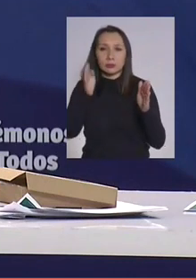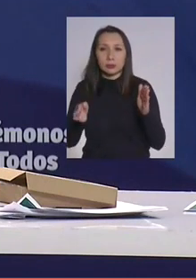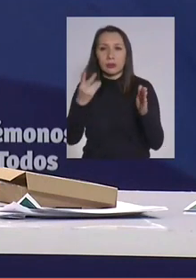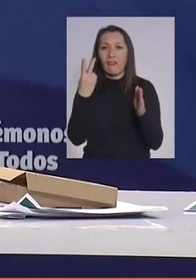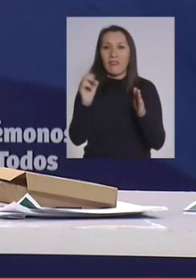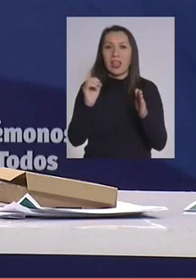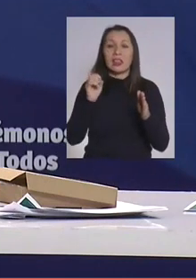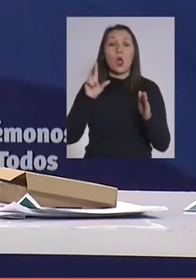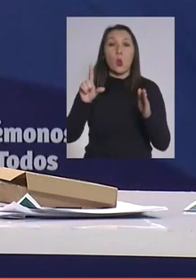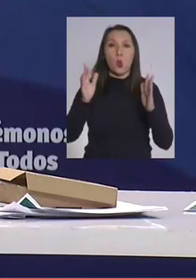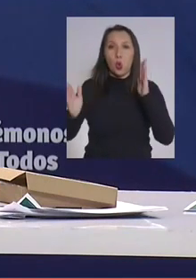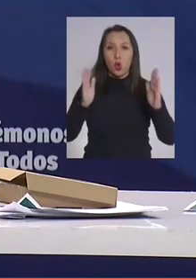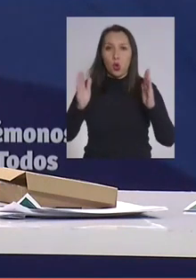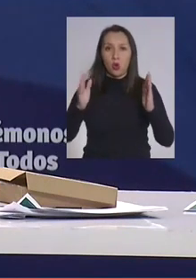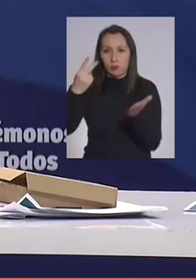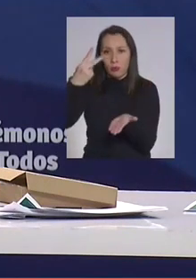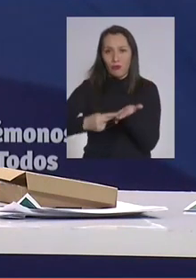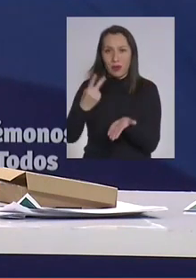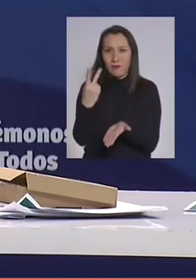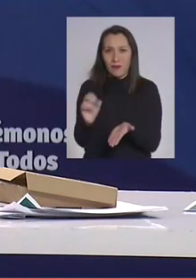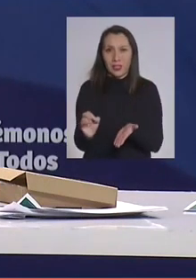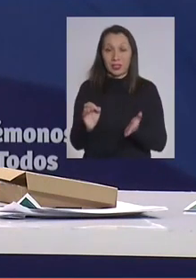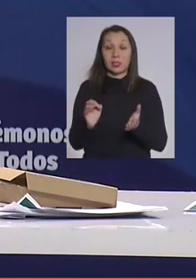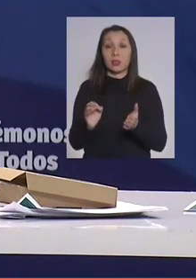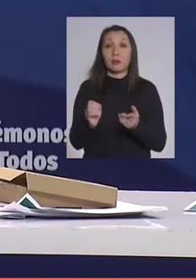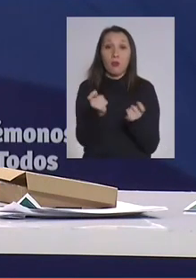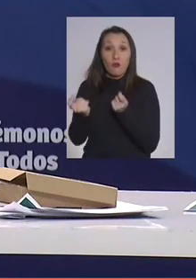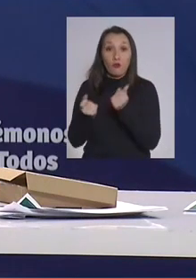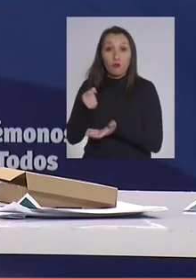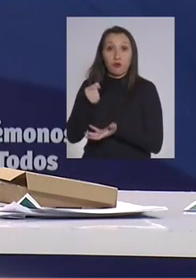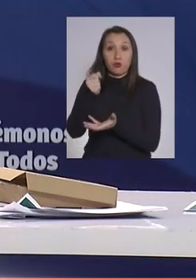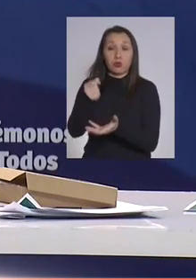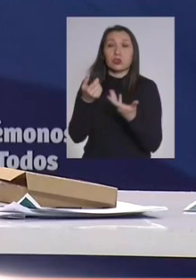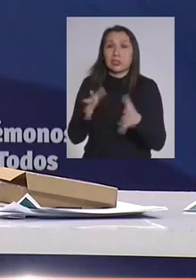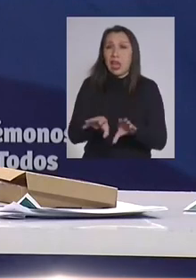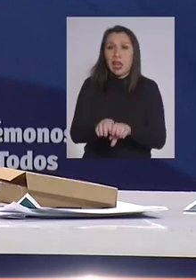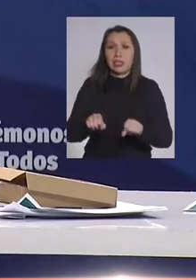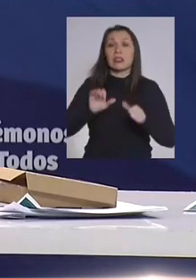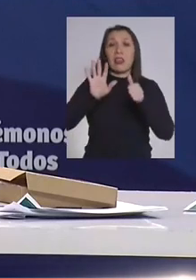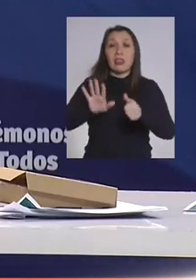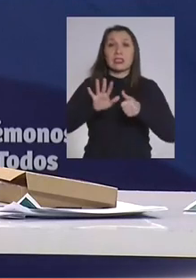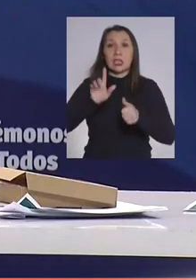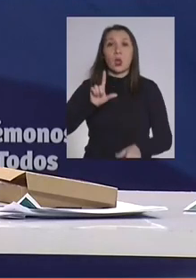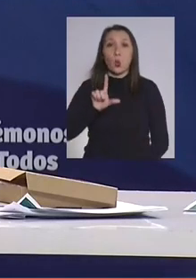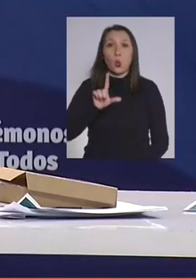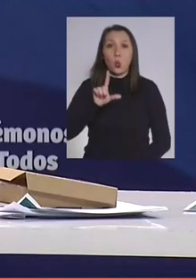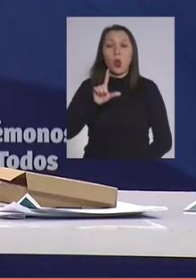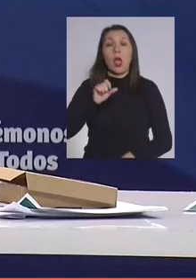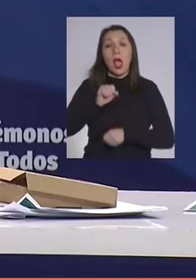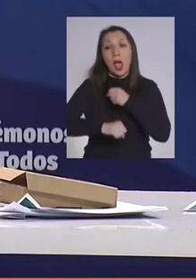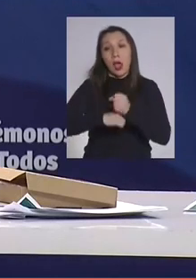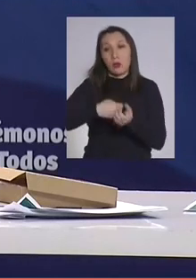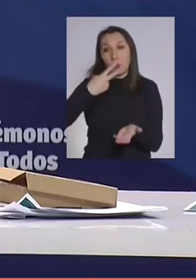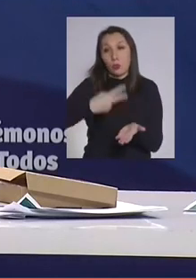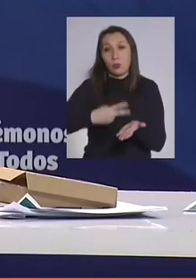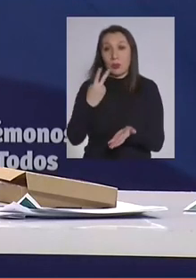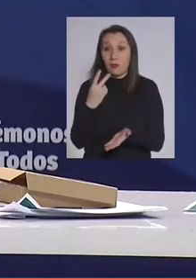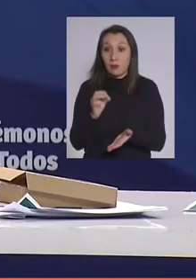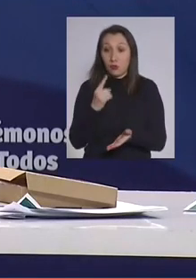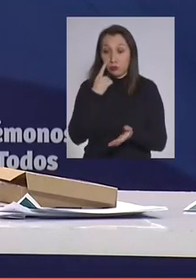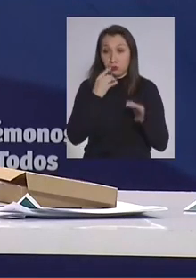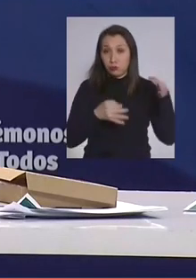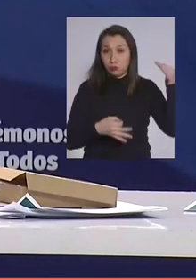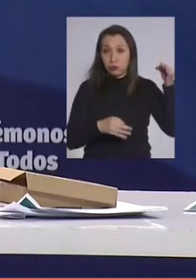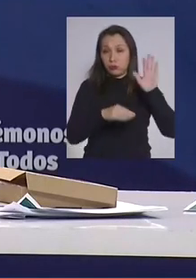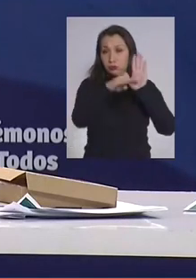de julio del 2020 y los recursos se entregaron el 16 de julio del año 2020 y aquí